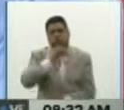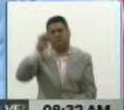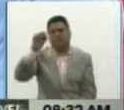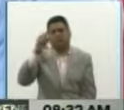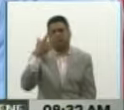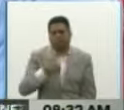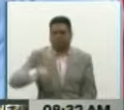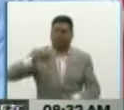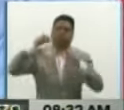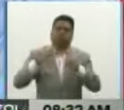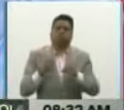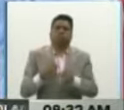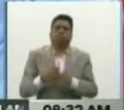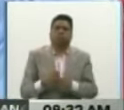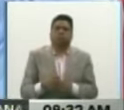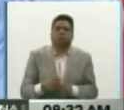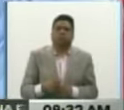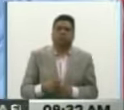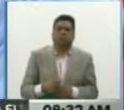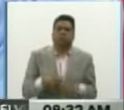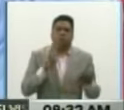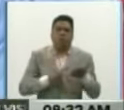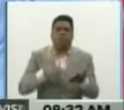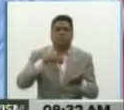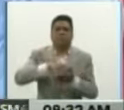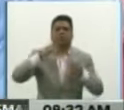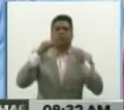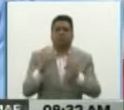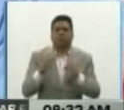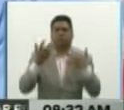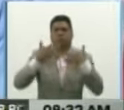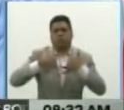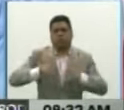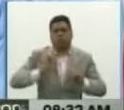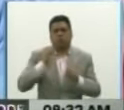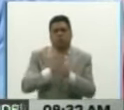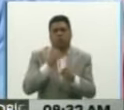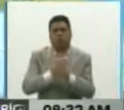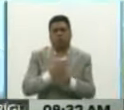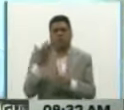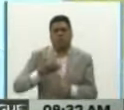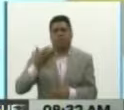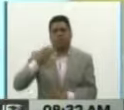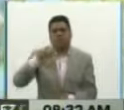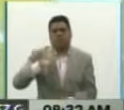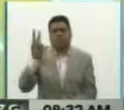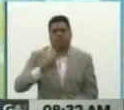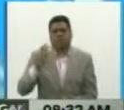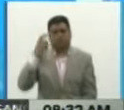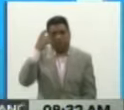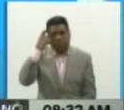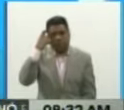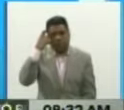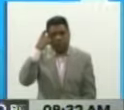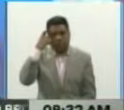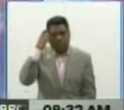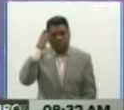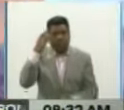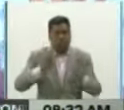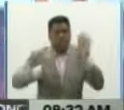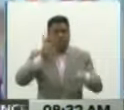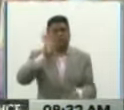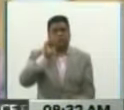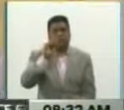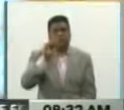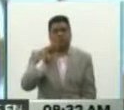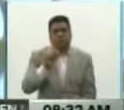lucha y lo vamos a estar y vamos a mantener la lucha porque los hijos de los trabajadores es lo importante en este país. Y que tienen que seguir con la batalla. 15 segundos para Vladimir porque quiere apuntar. Entre